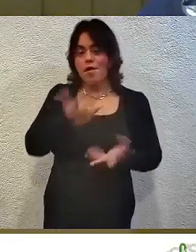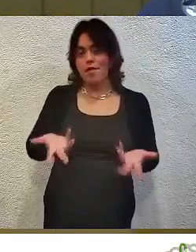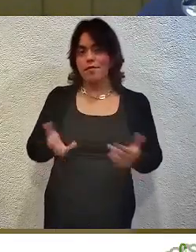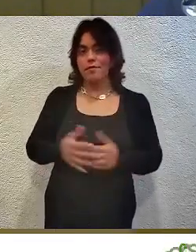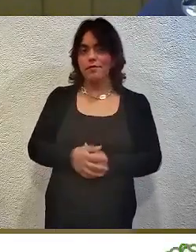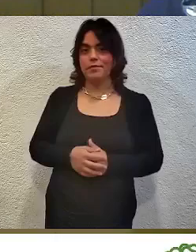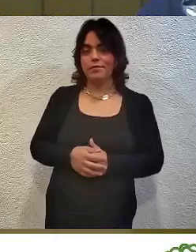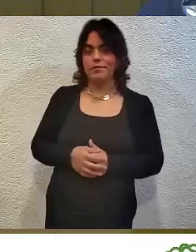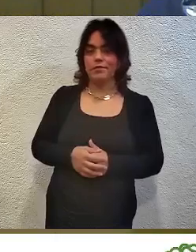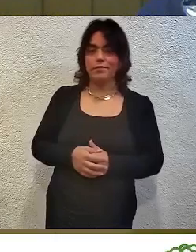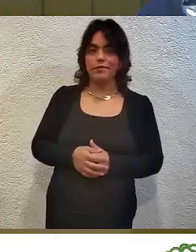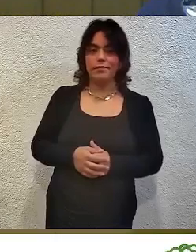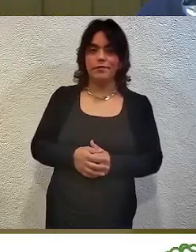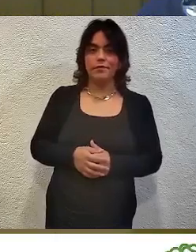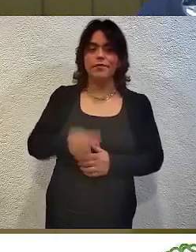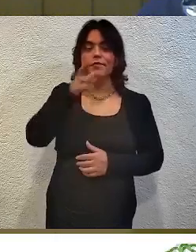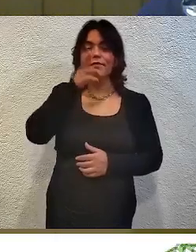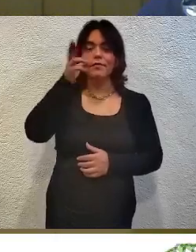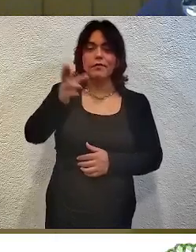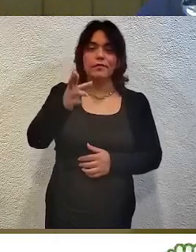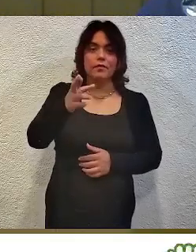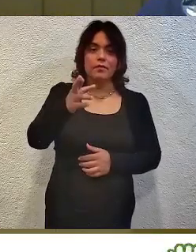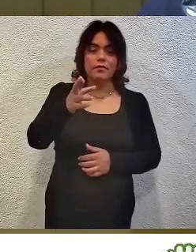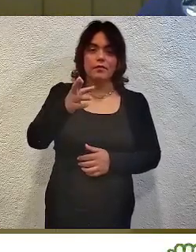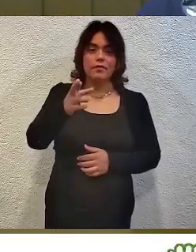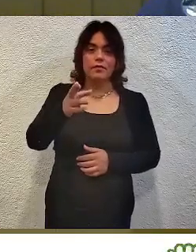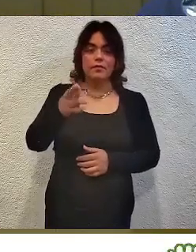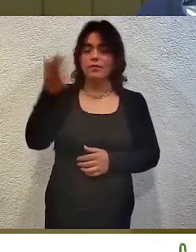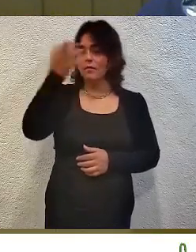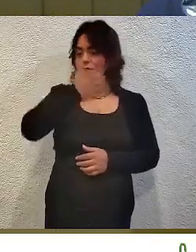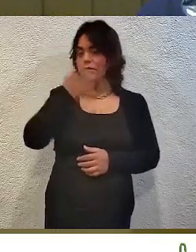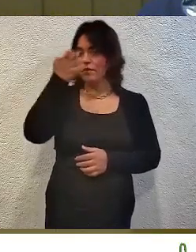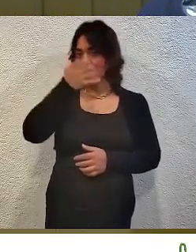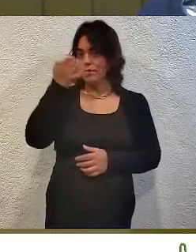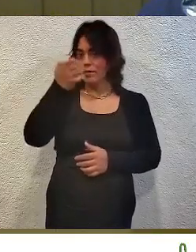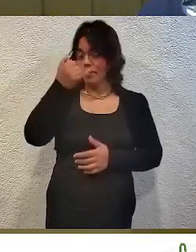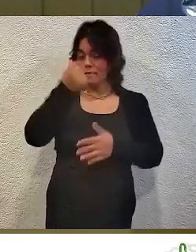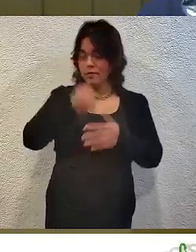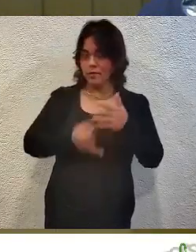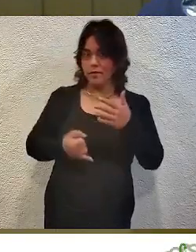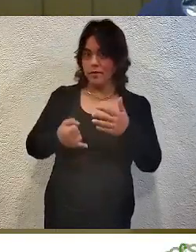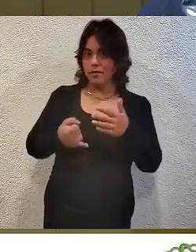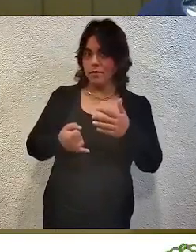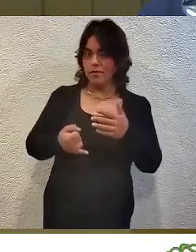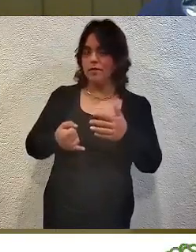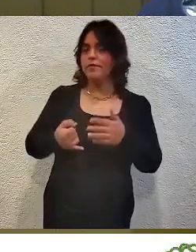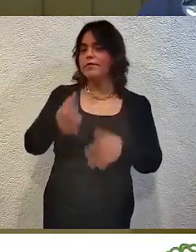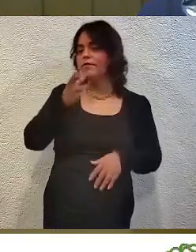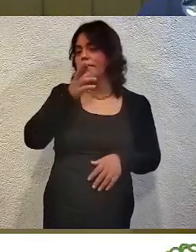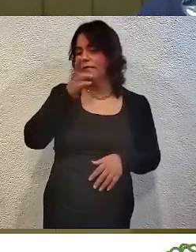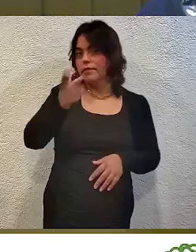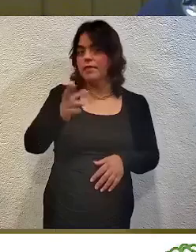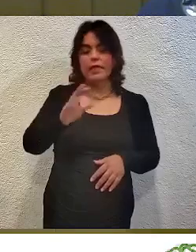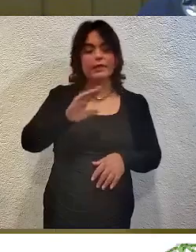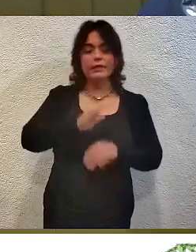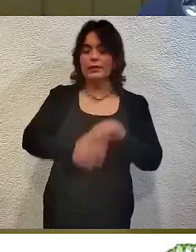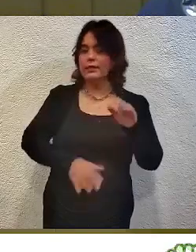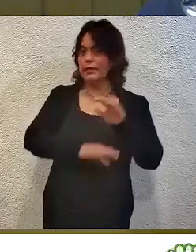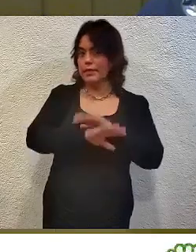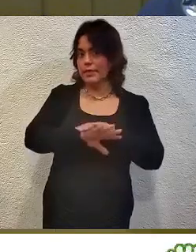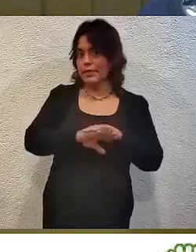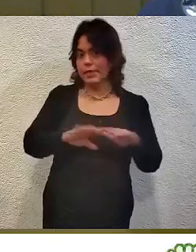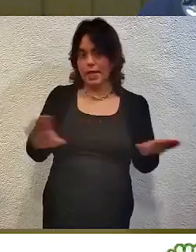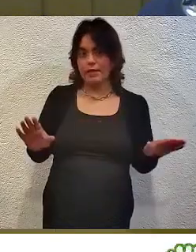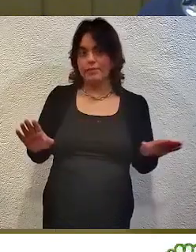que es una resolución que, sin entrar al estudio del fondo del asunto, resuelve o da por concluido el juicio o el